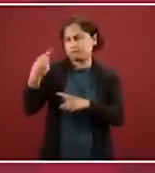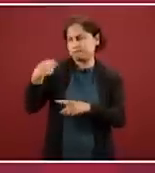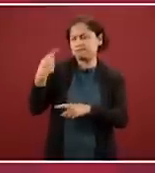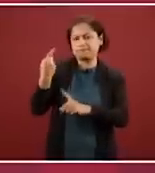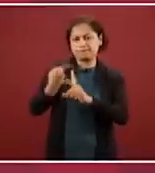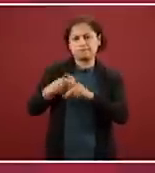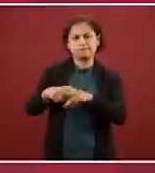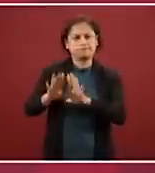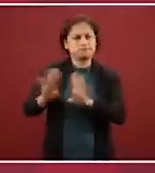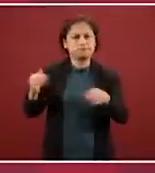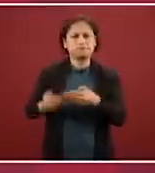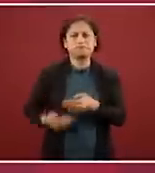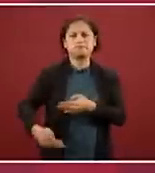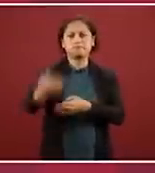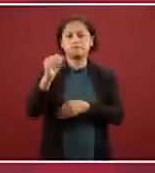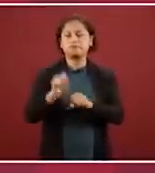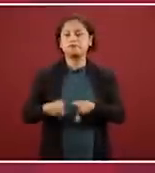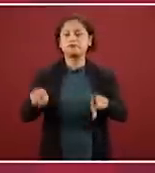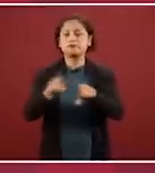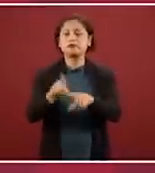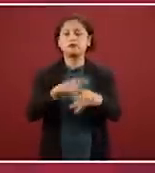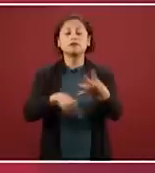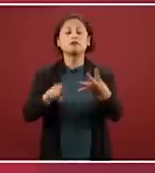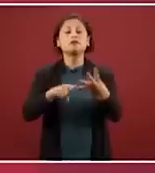no se esté apostando